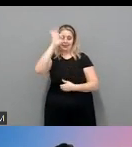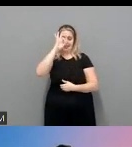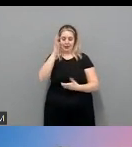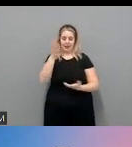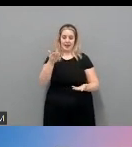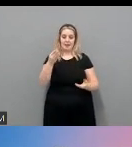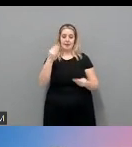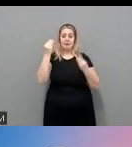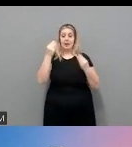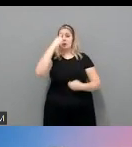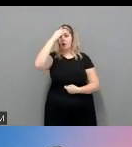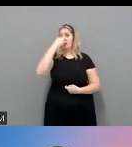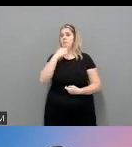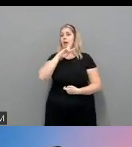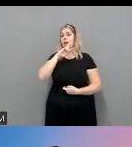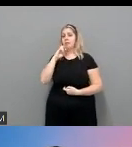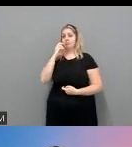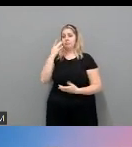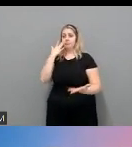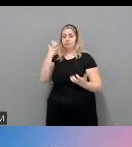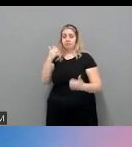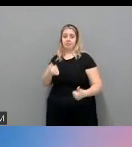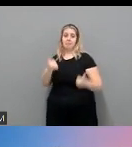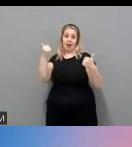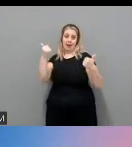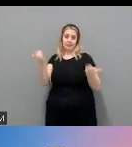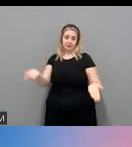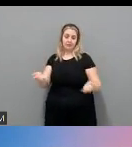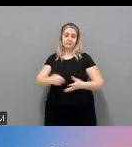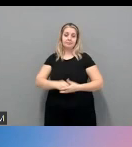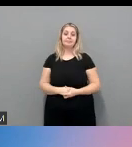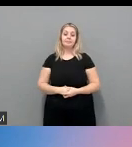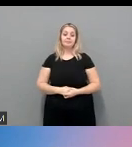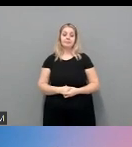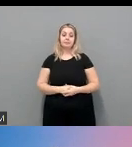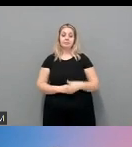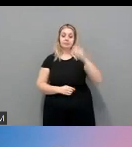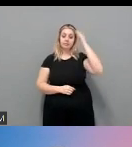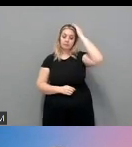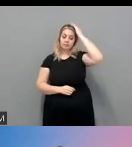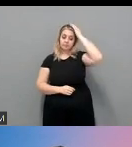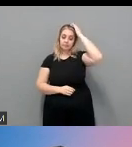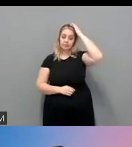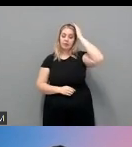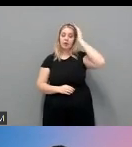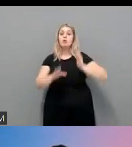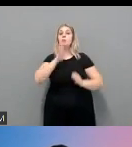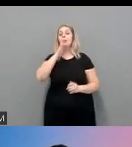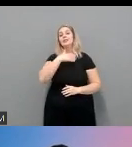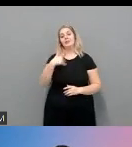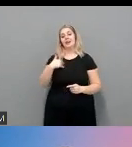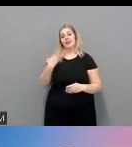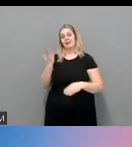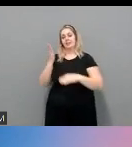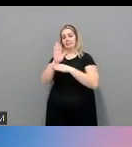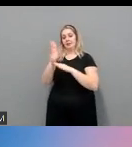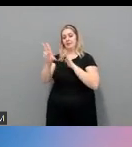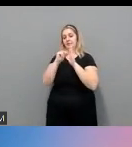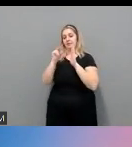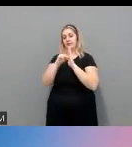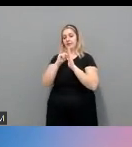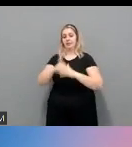una imagen vale más que mil palabras y por eso quería poneros este